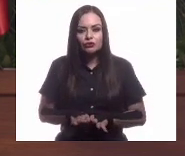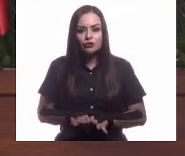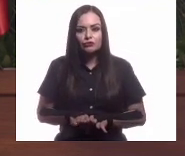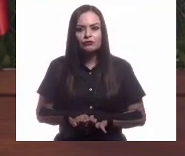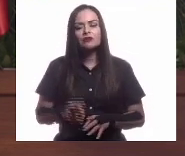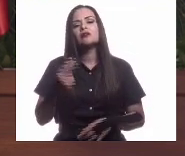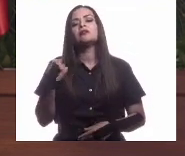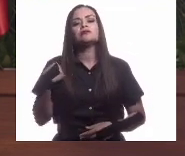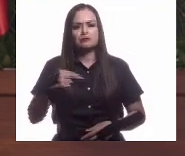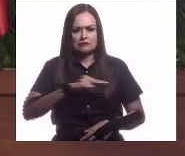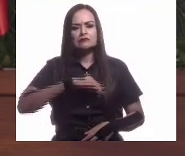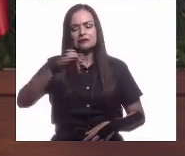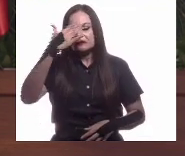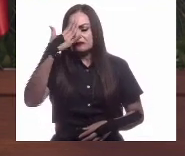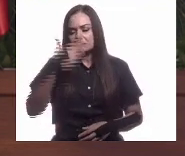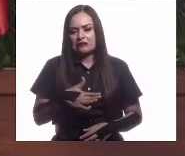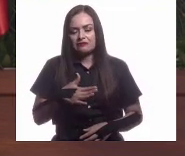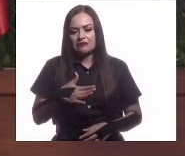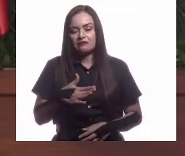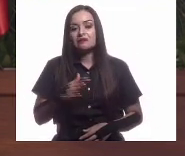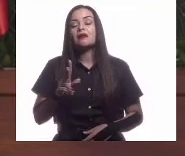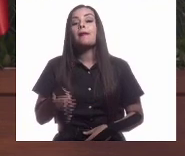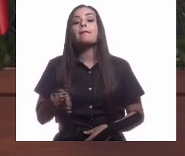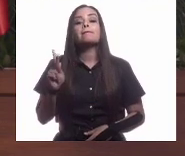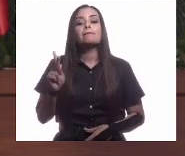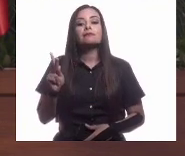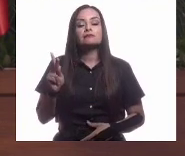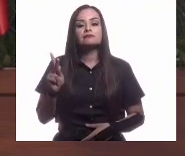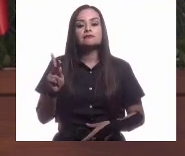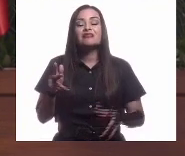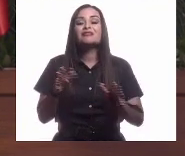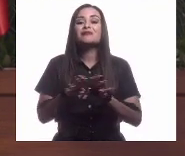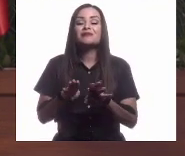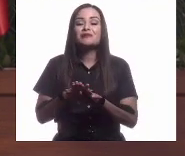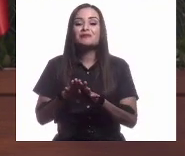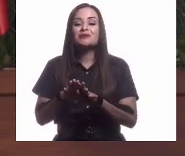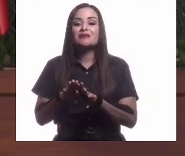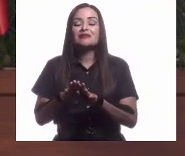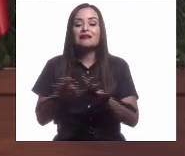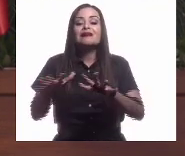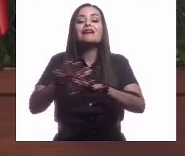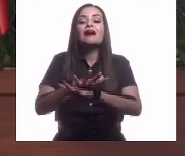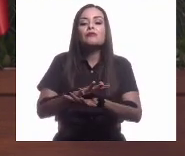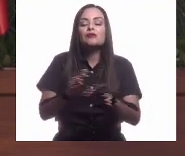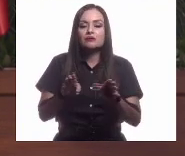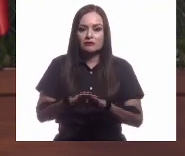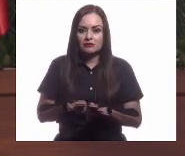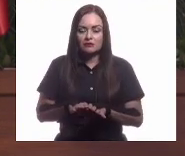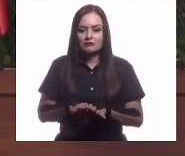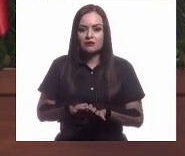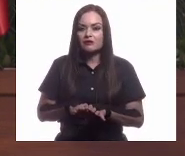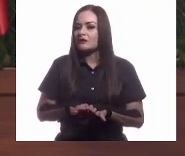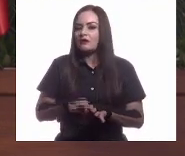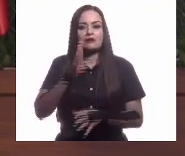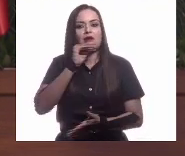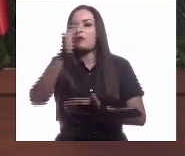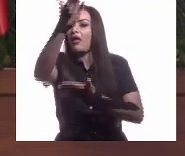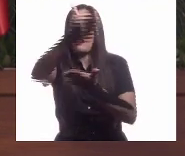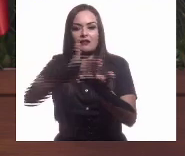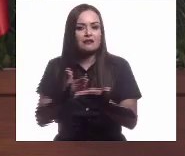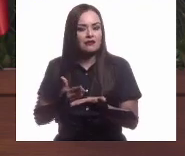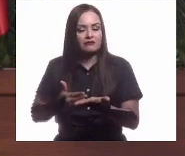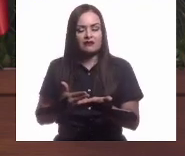que convencidos de ello. Pero sí diferimos en la dirección del cambio. No es momento de divisiones. La